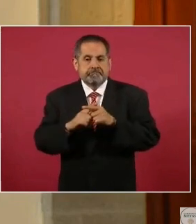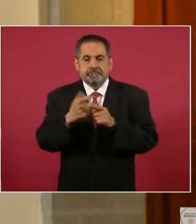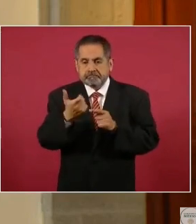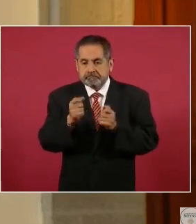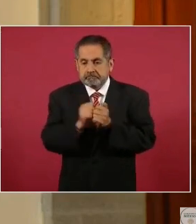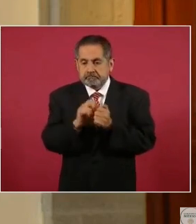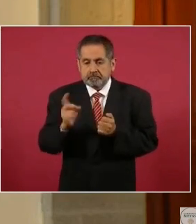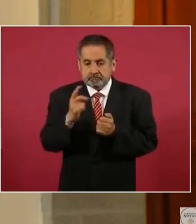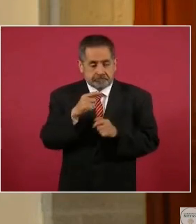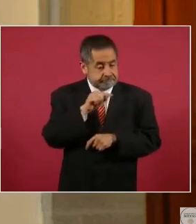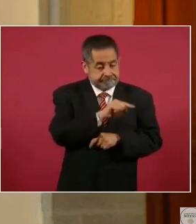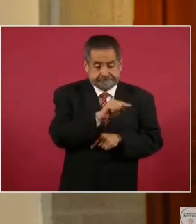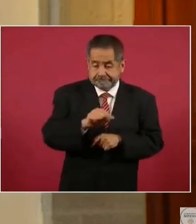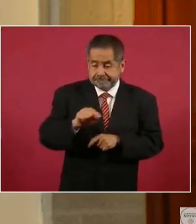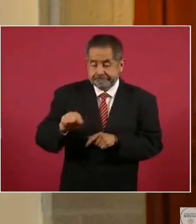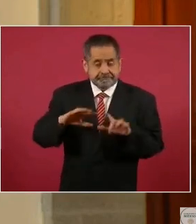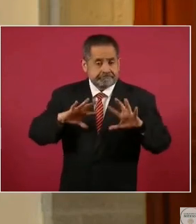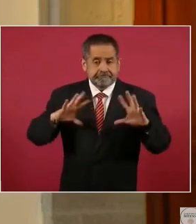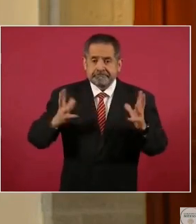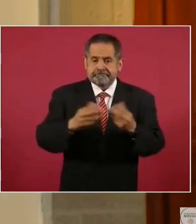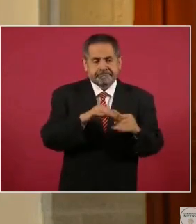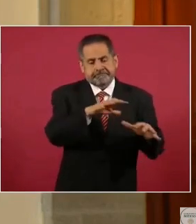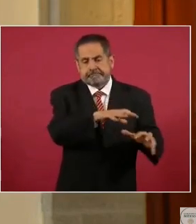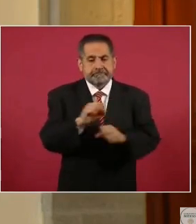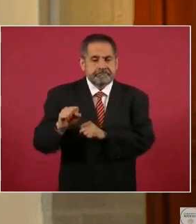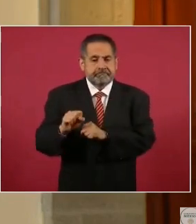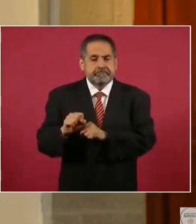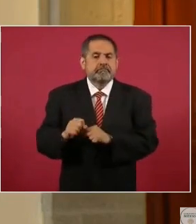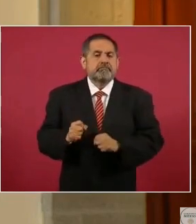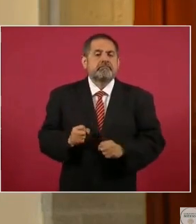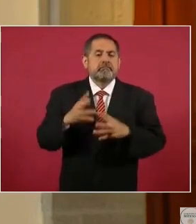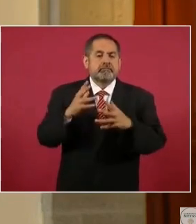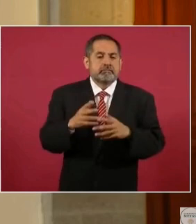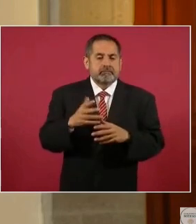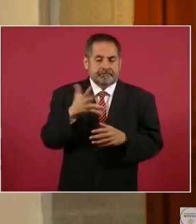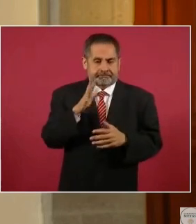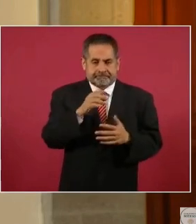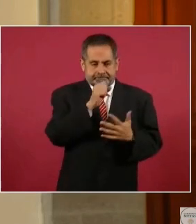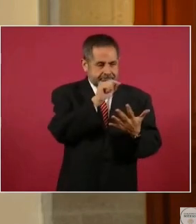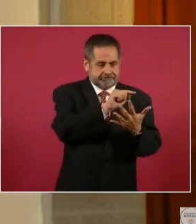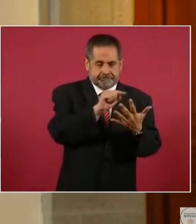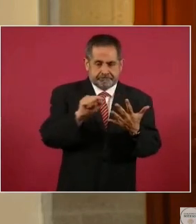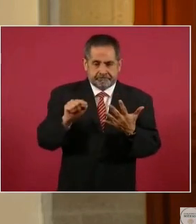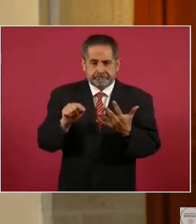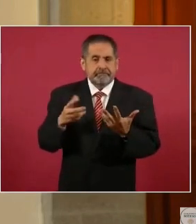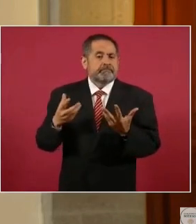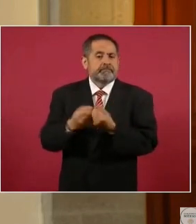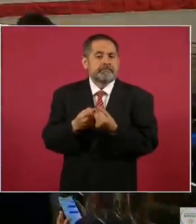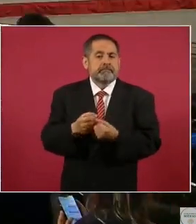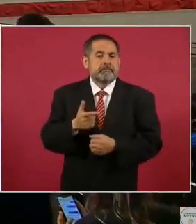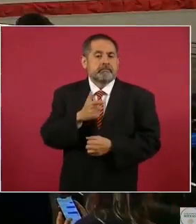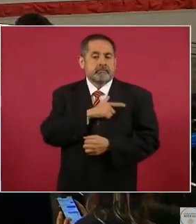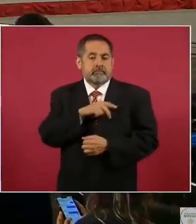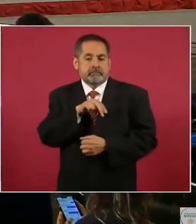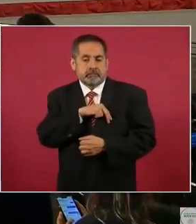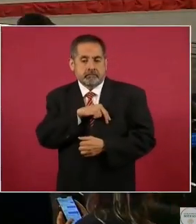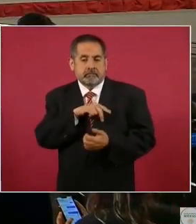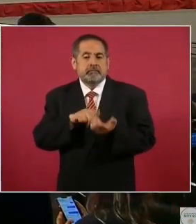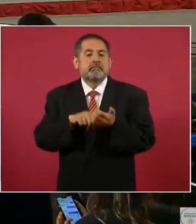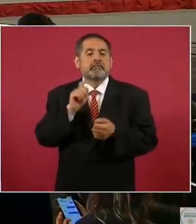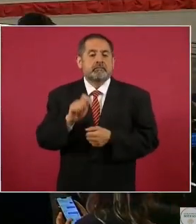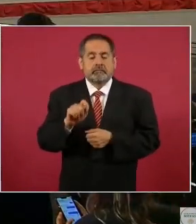dólares americanos asegurados de todo esto de estos diez rubros la guardia nacional aporta el